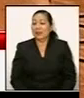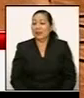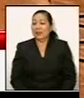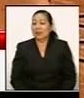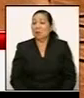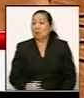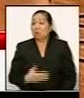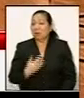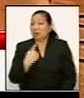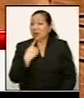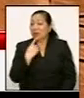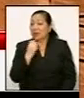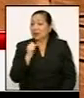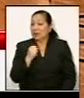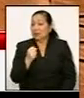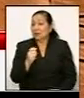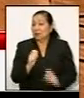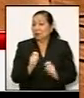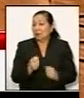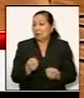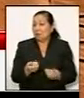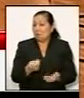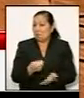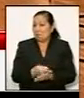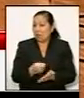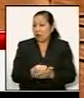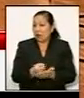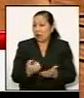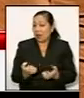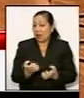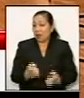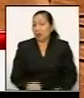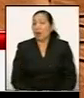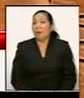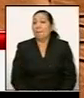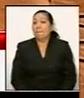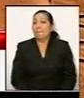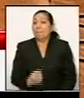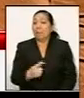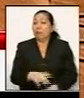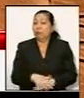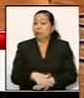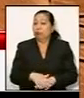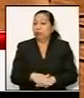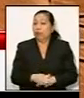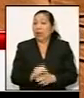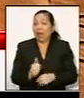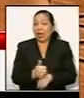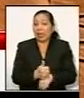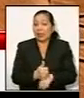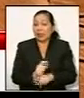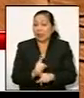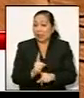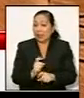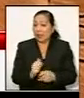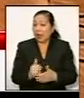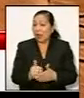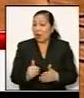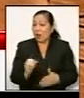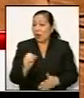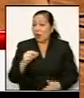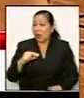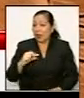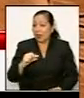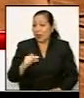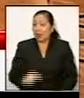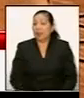puede precisar si se destinó alguna remuneración económica por los servicios de gestión asesoría o consultoría alguna ong